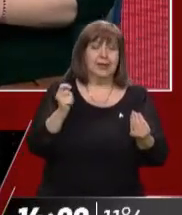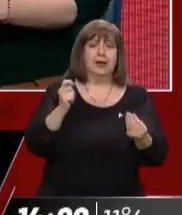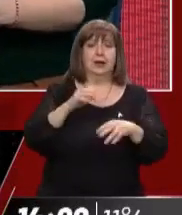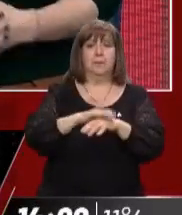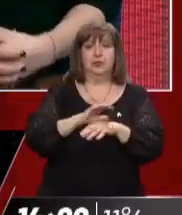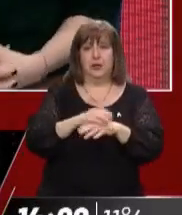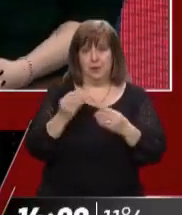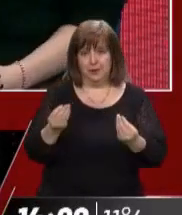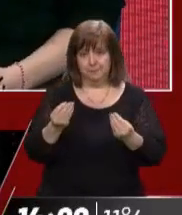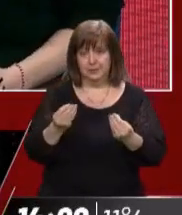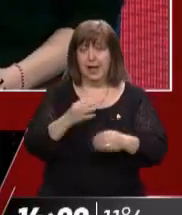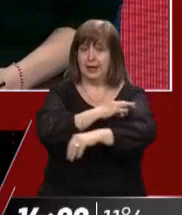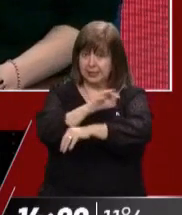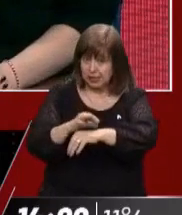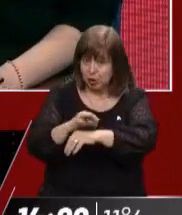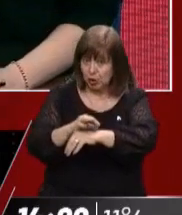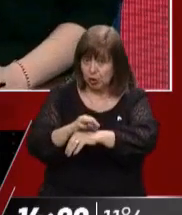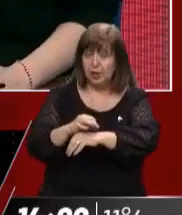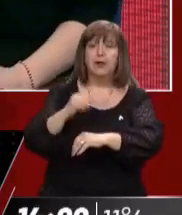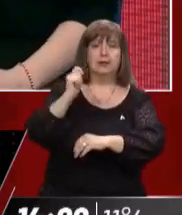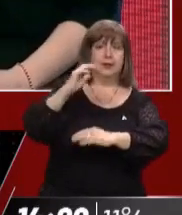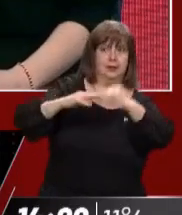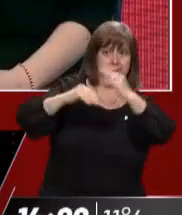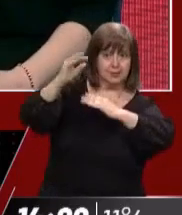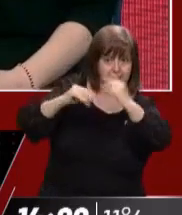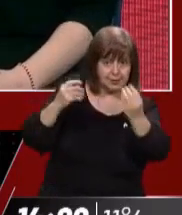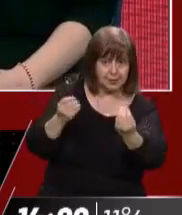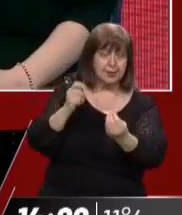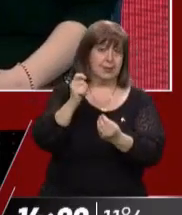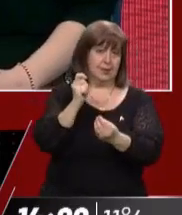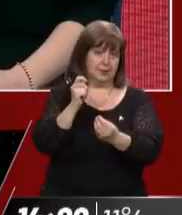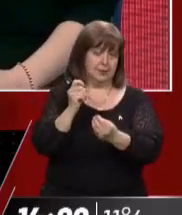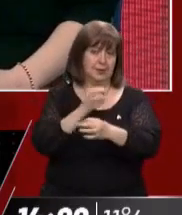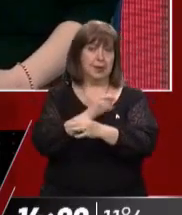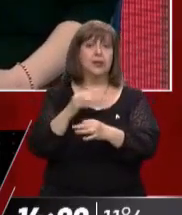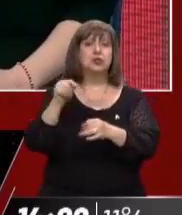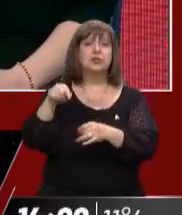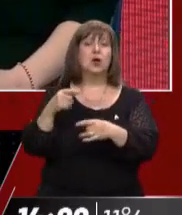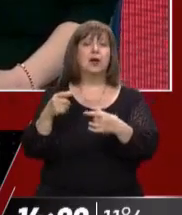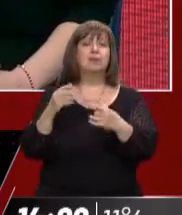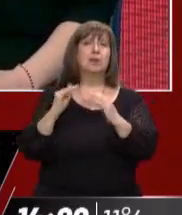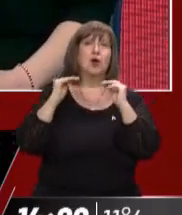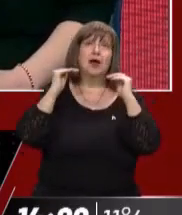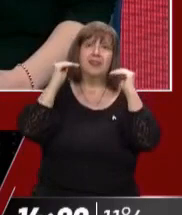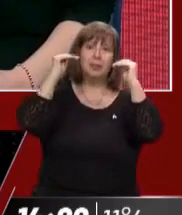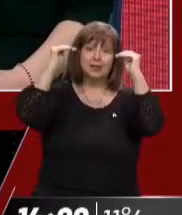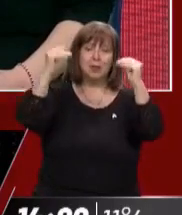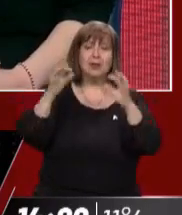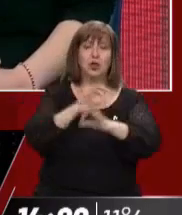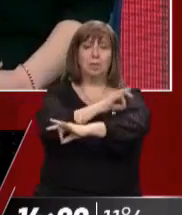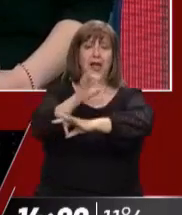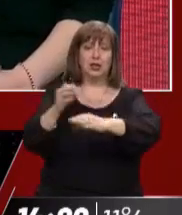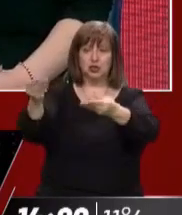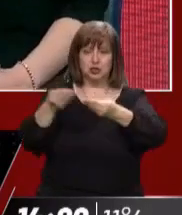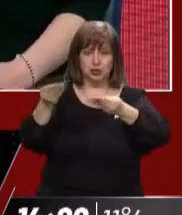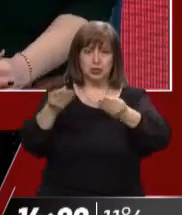ver que determinar bien las responsabilidades la responsabilidad del Estado eso es lo que dijo ayer sí está todo está en el ojo